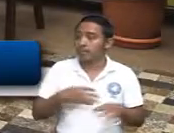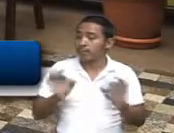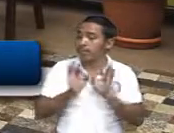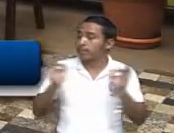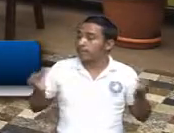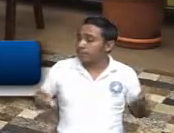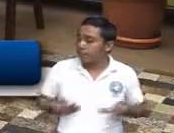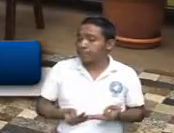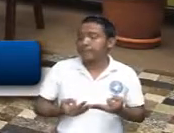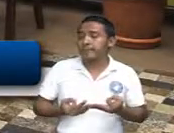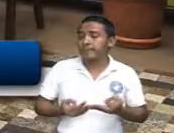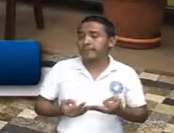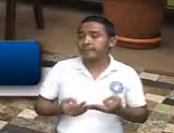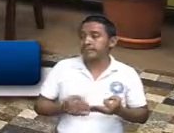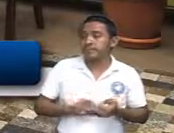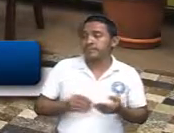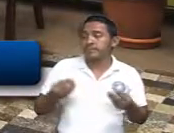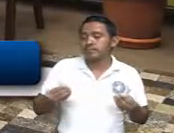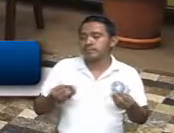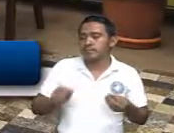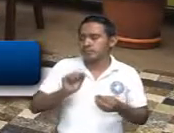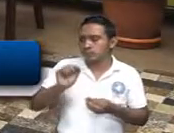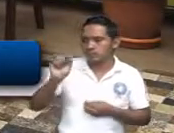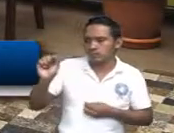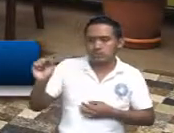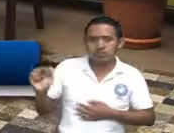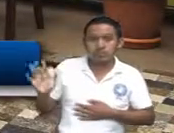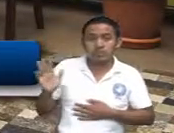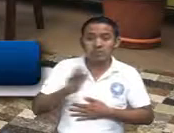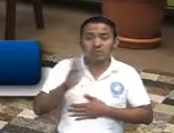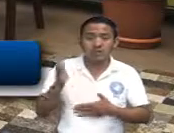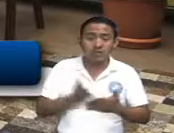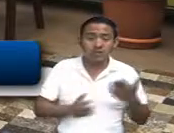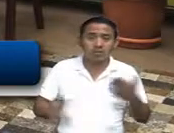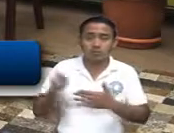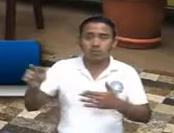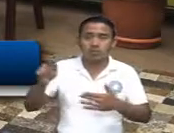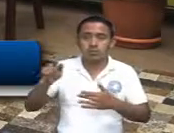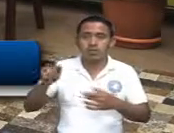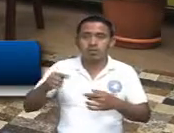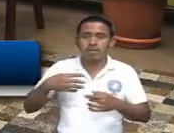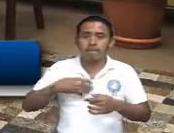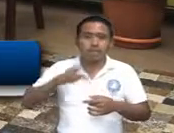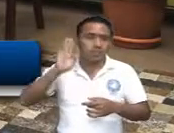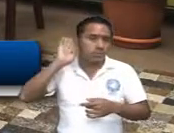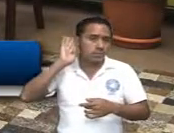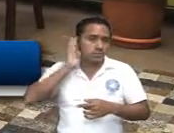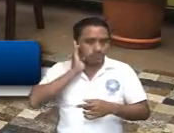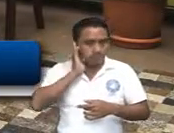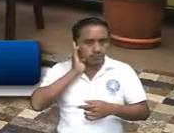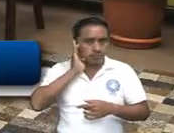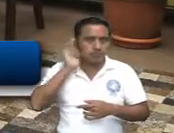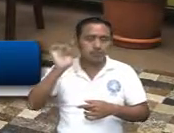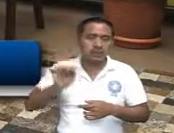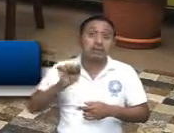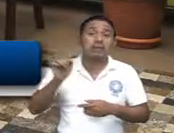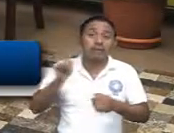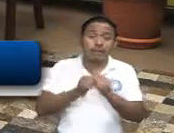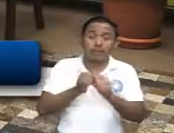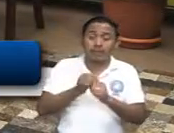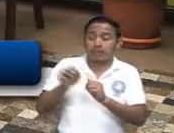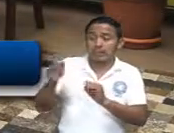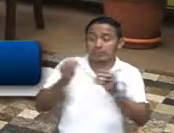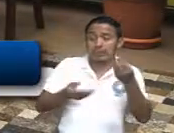hay familias de que tienen alguna deformidad en su oreja y eso lo hereda este